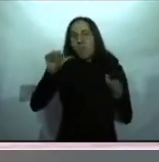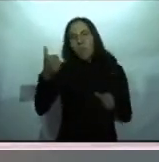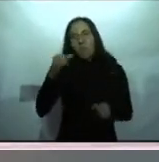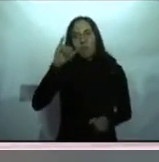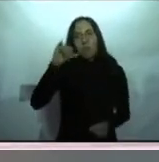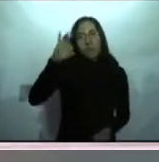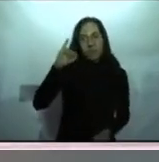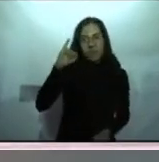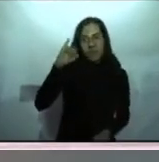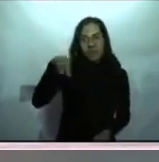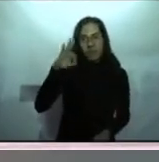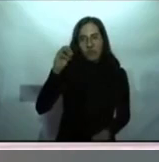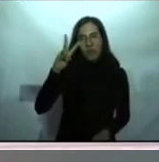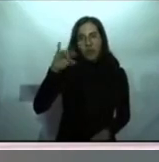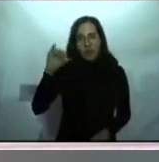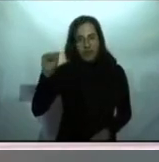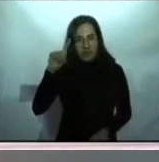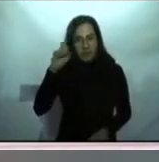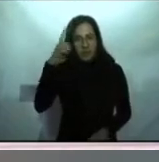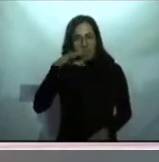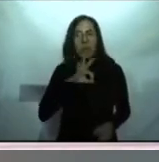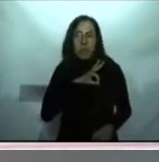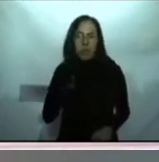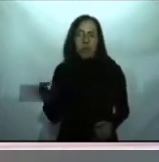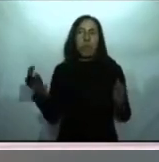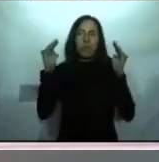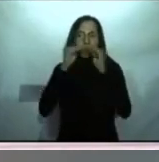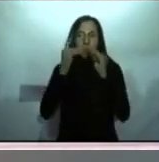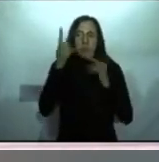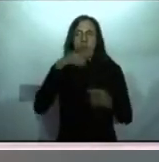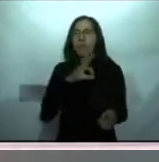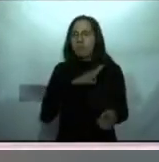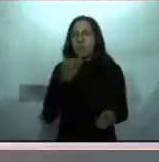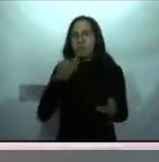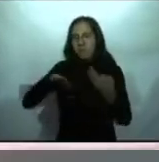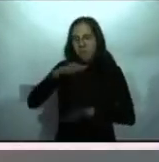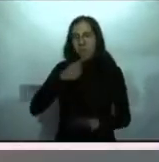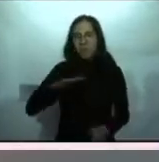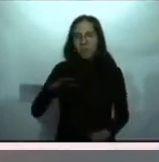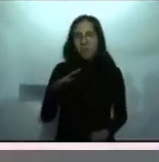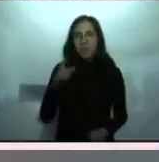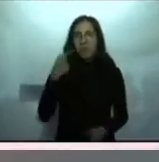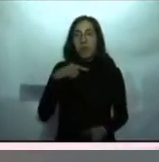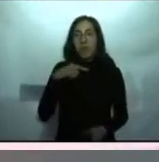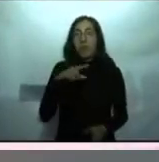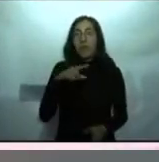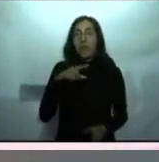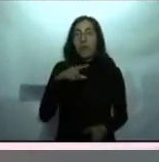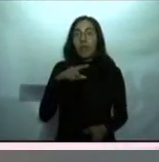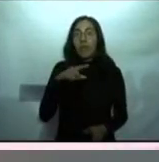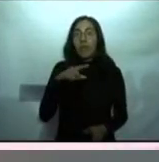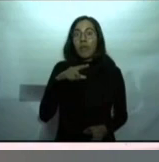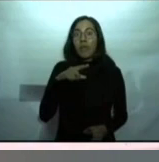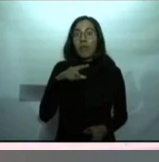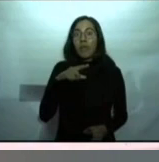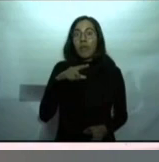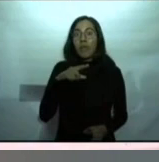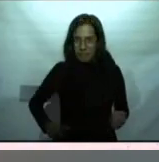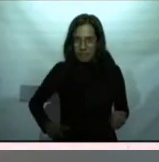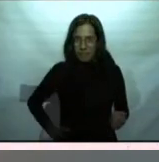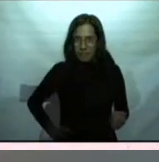construir más viviendas de manera directa. Vamos a construir en el sexenio 500